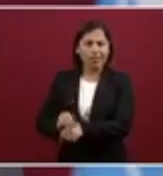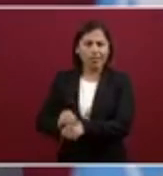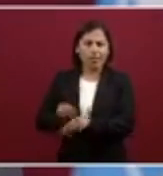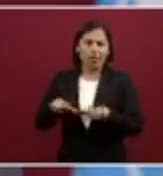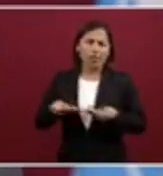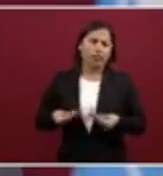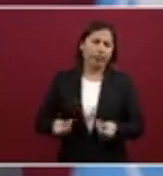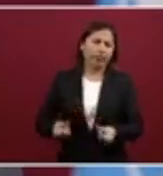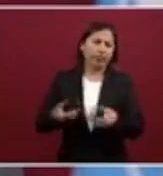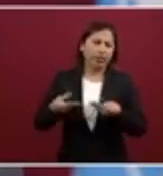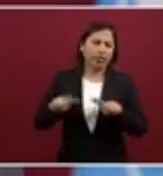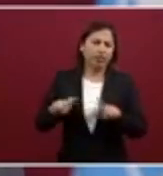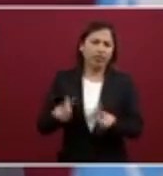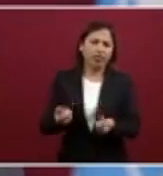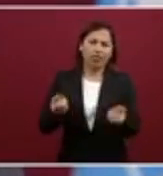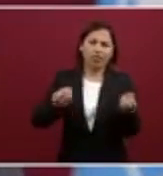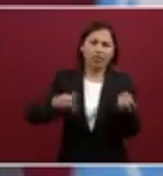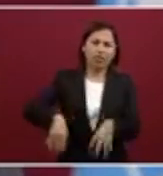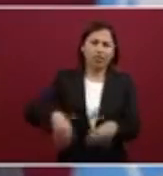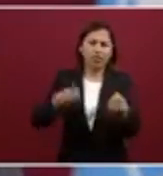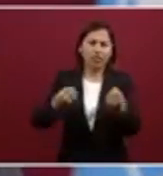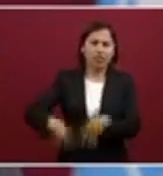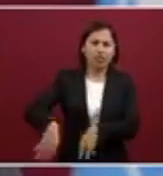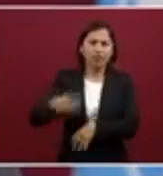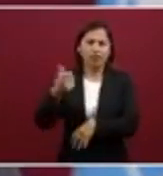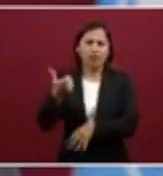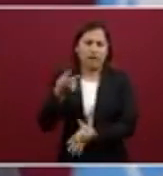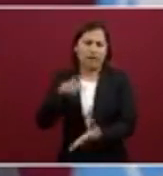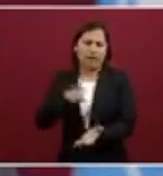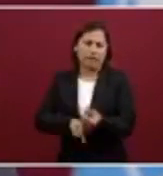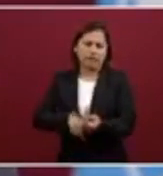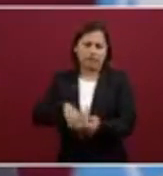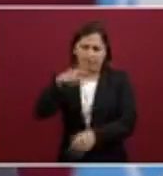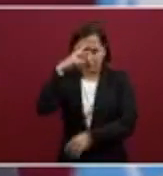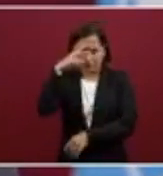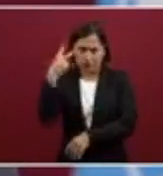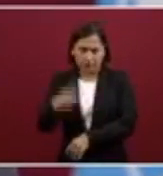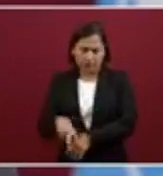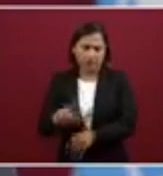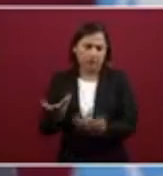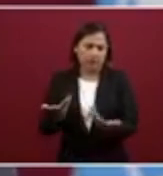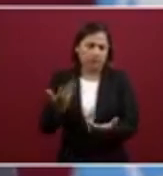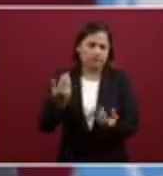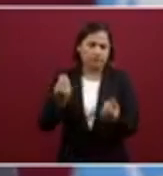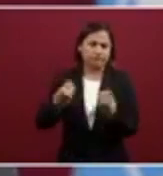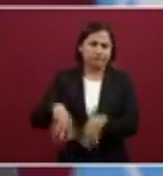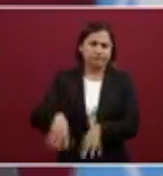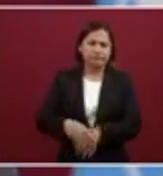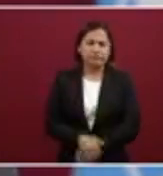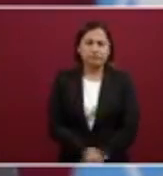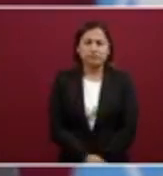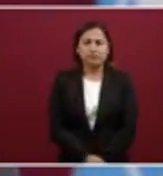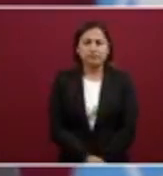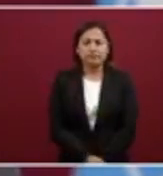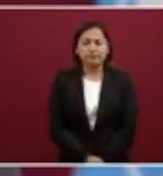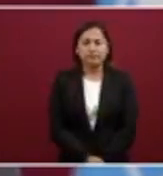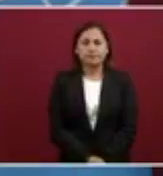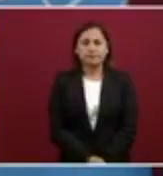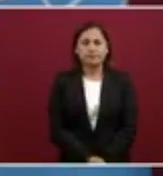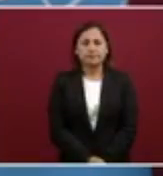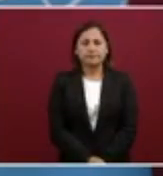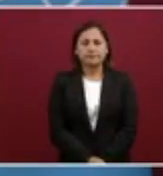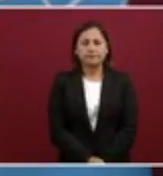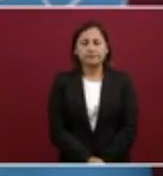ingresos para la hacienda pública. Entonces, vamos a que